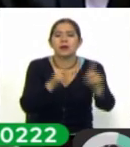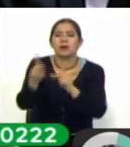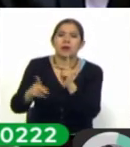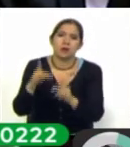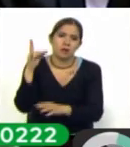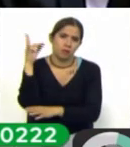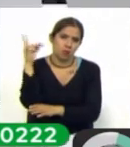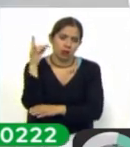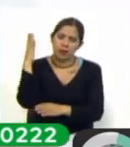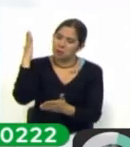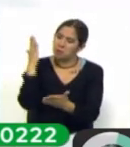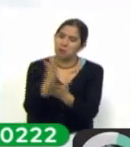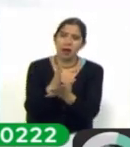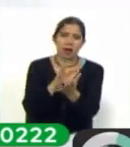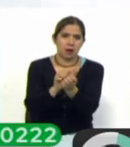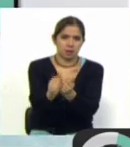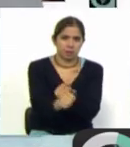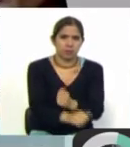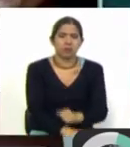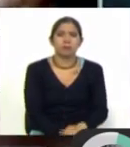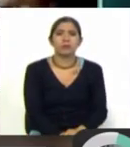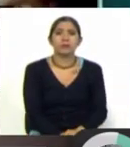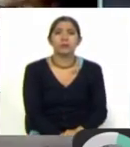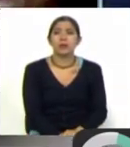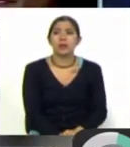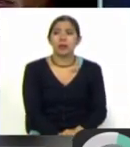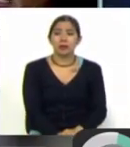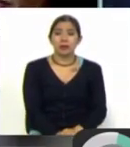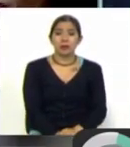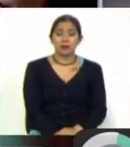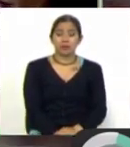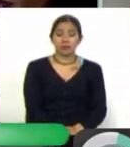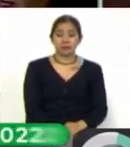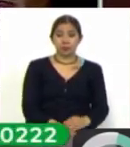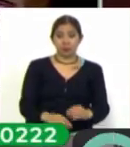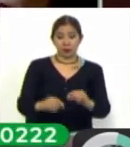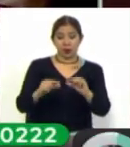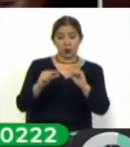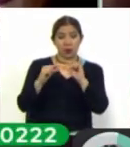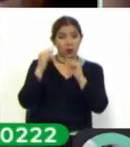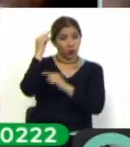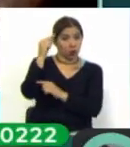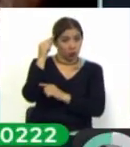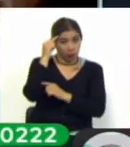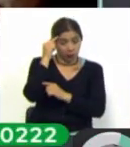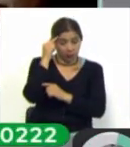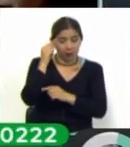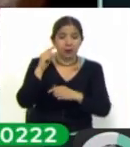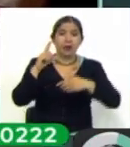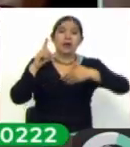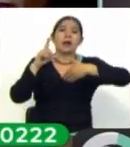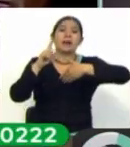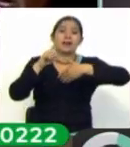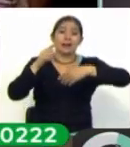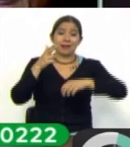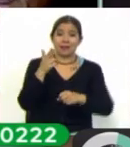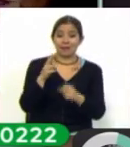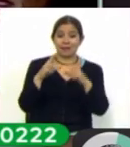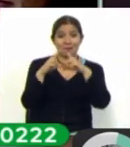y al cese de la violencia. La delegación del Gobierno de Reconciliación y Unidad Nacional de la República de